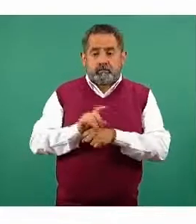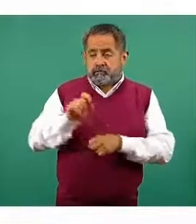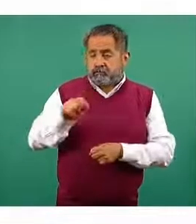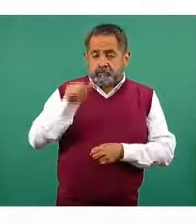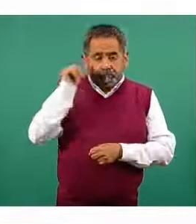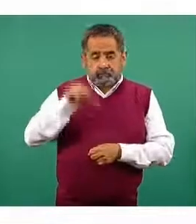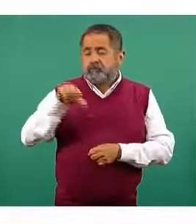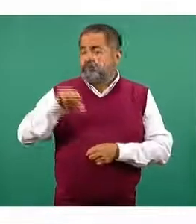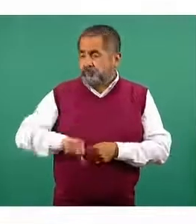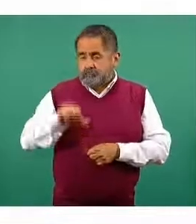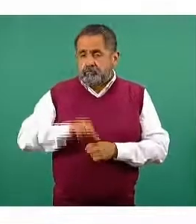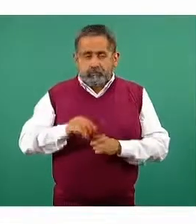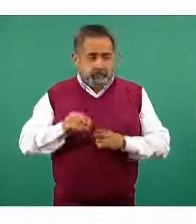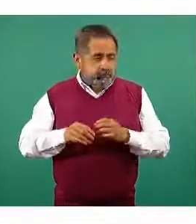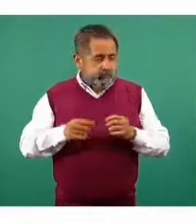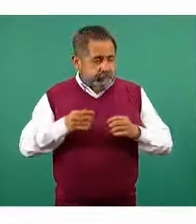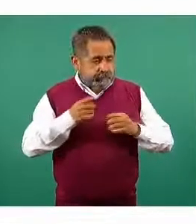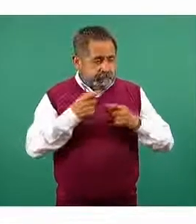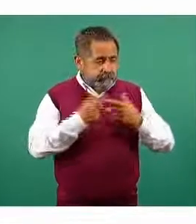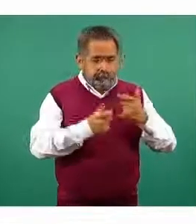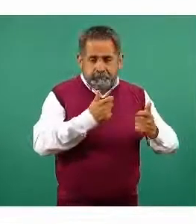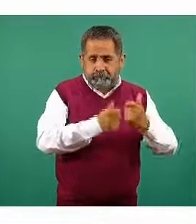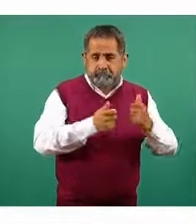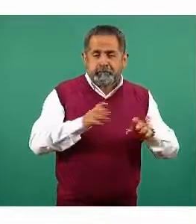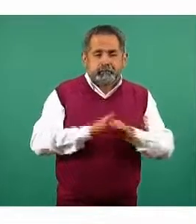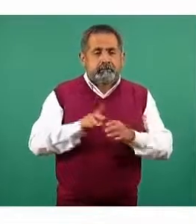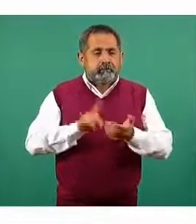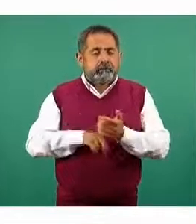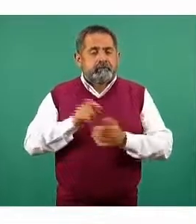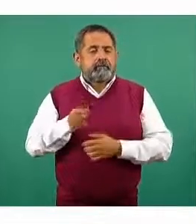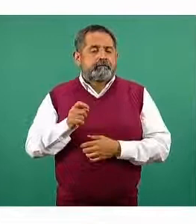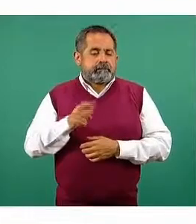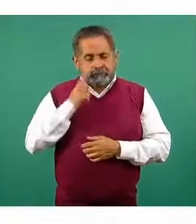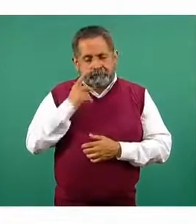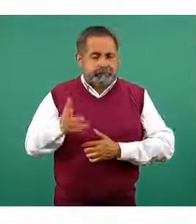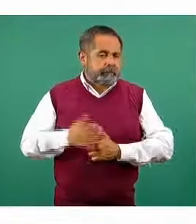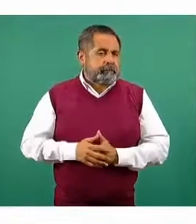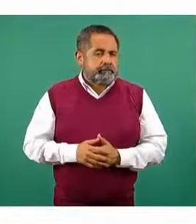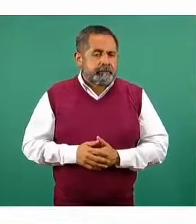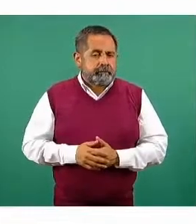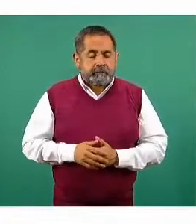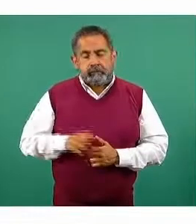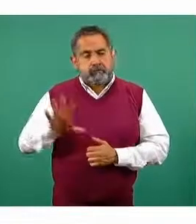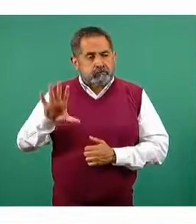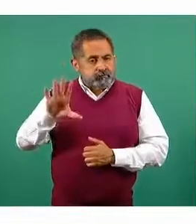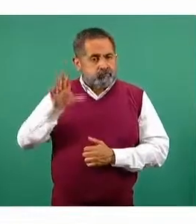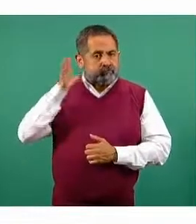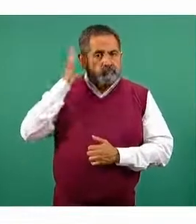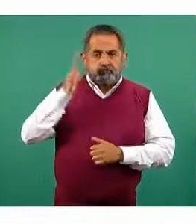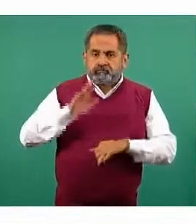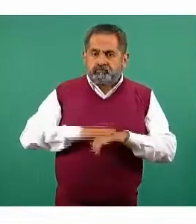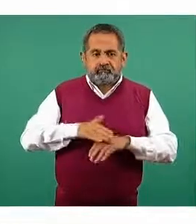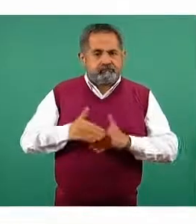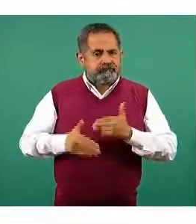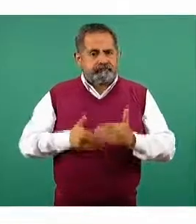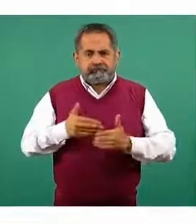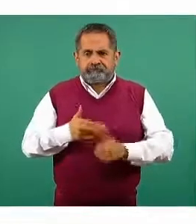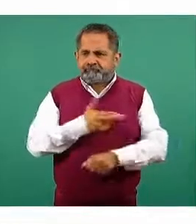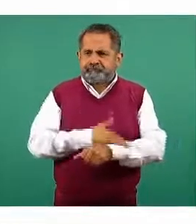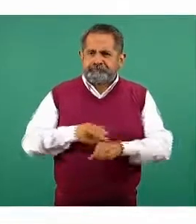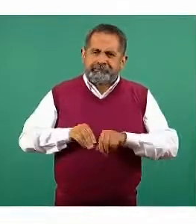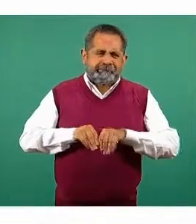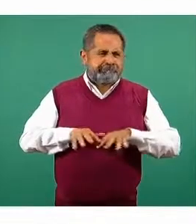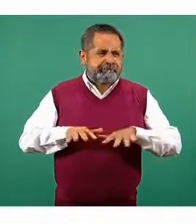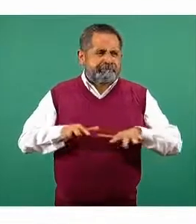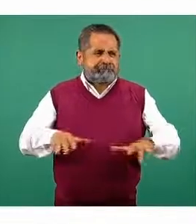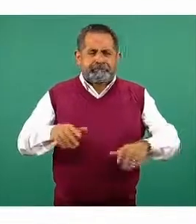abril, con el corte de las 21 horas. Se ve cómo la velocidad se